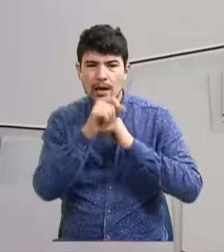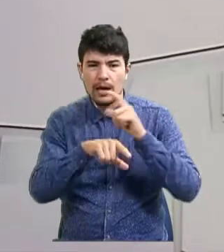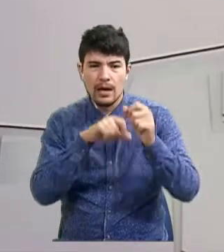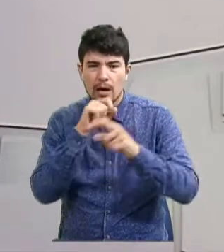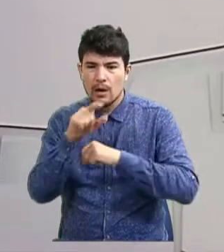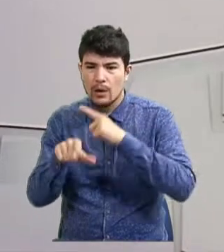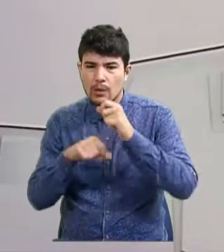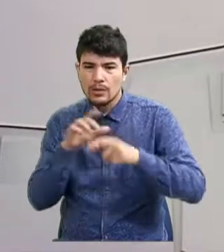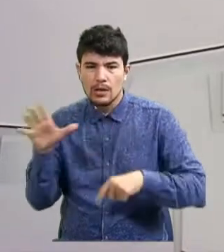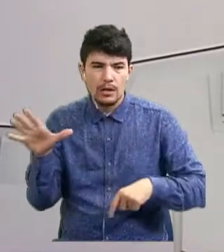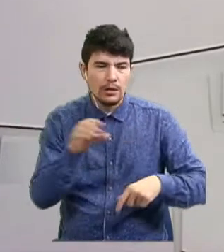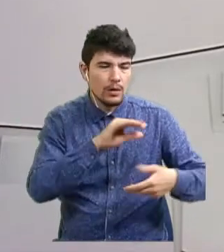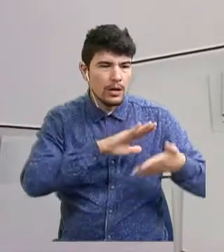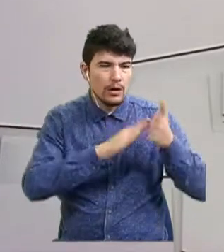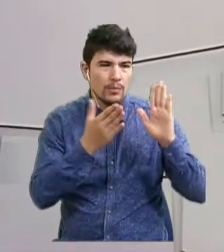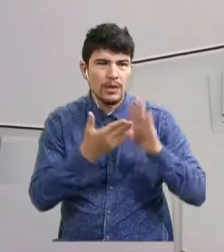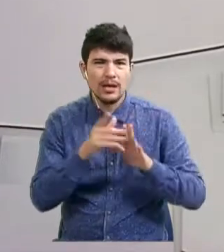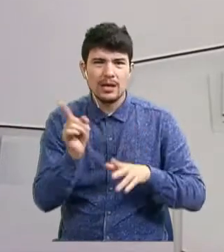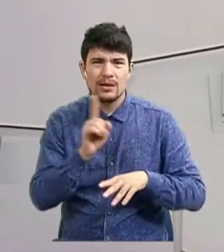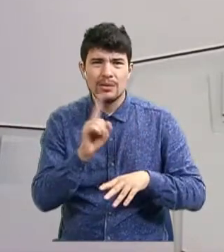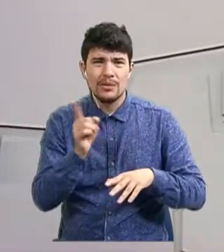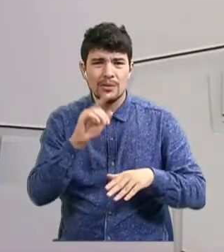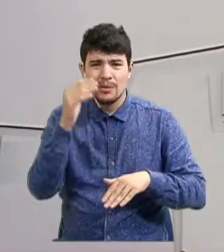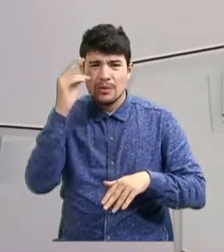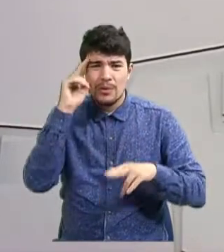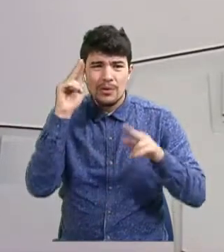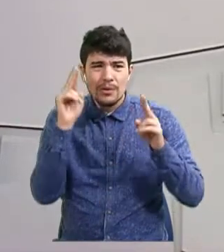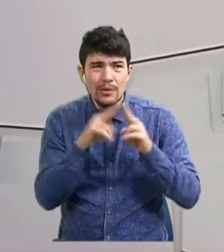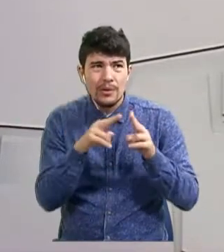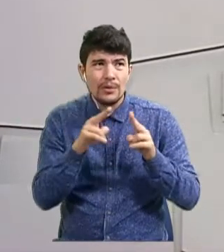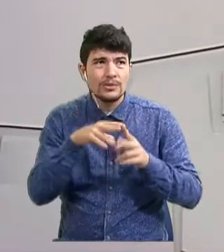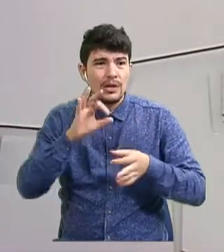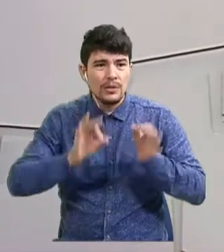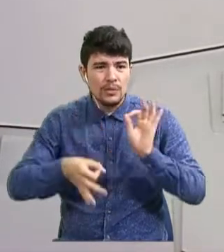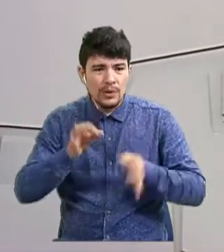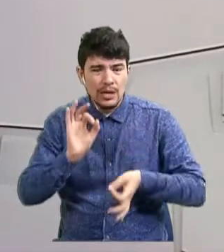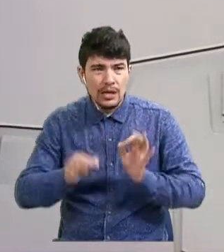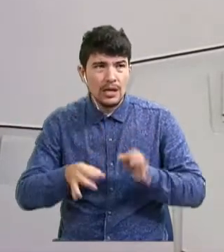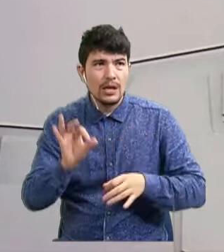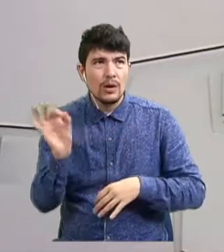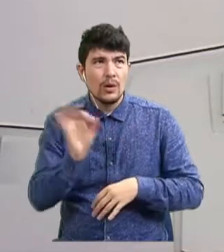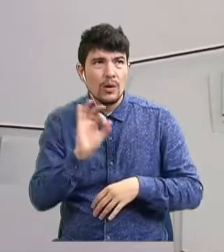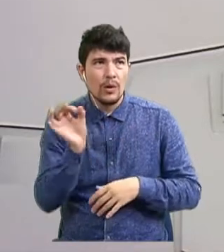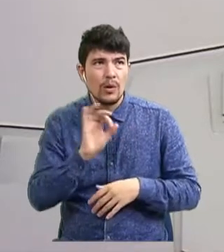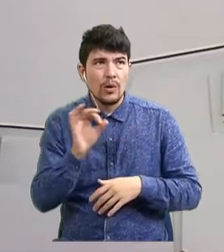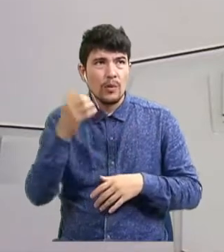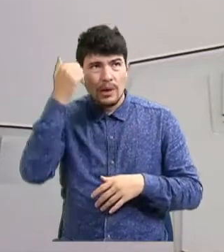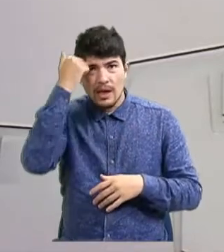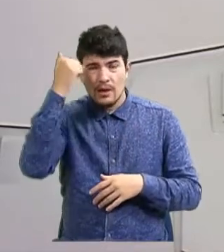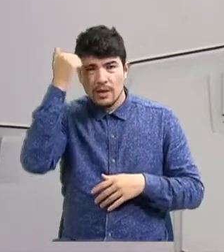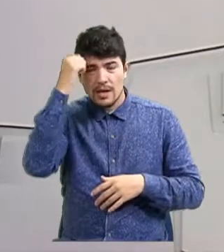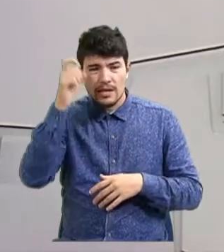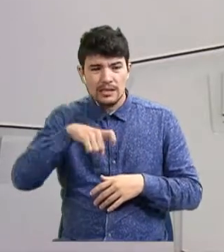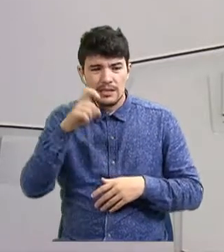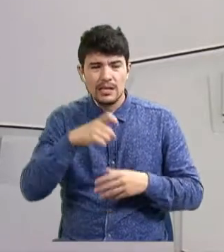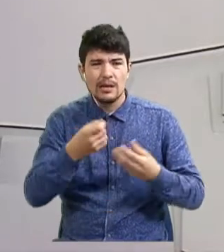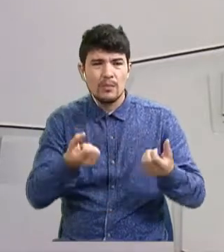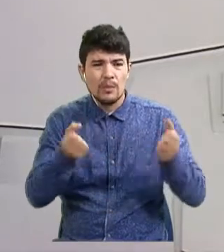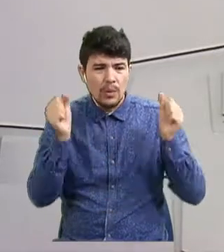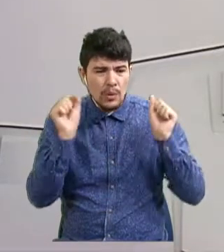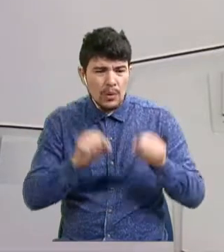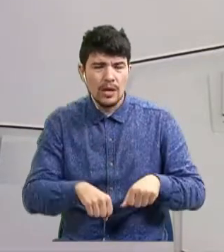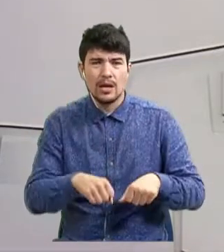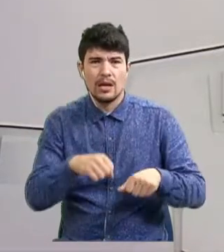la comunidad que no va a tener los conocimientos, jurídicos y la pedagogía necesaria para poder tener